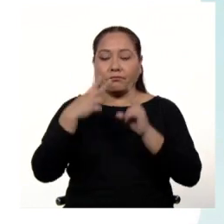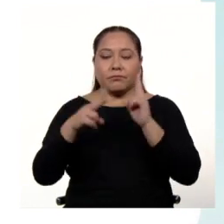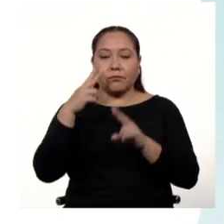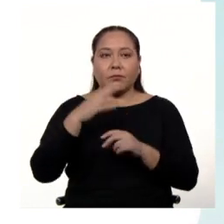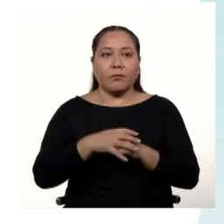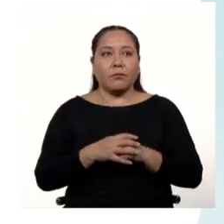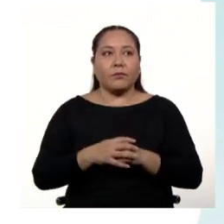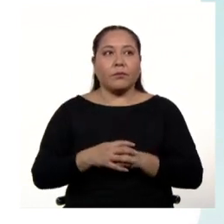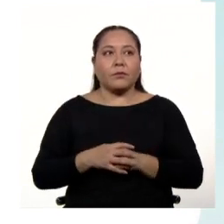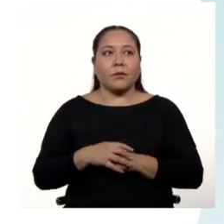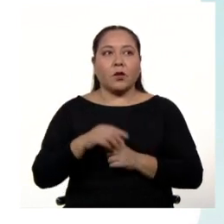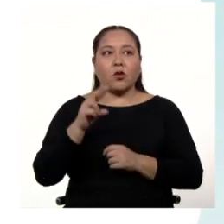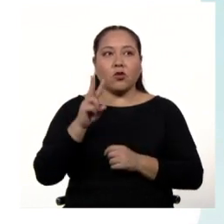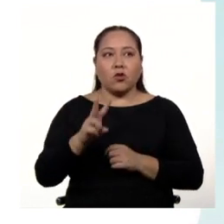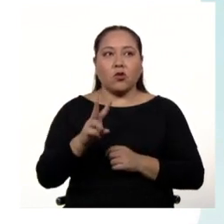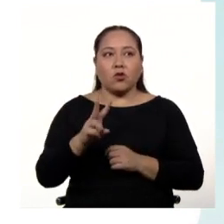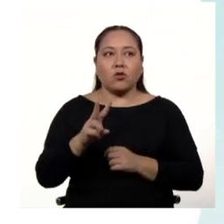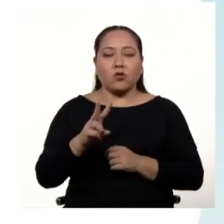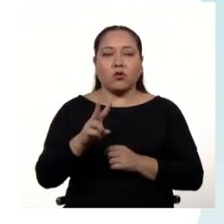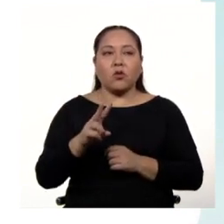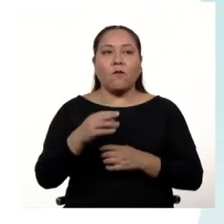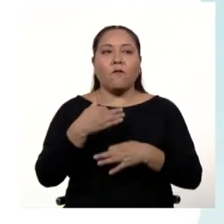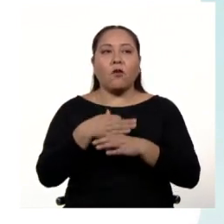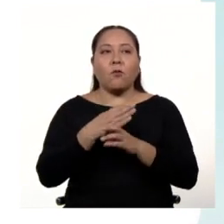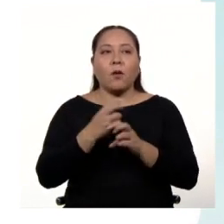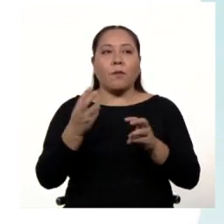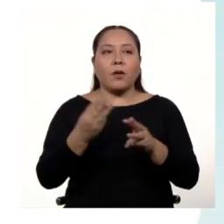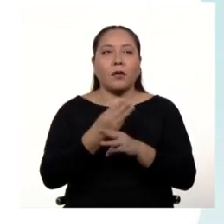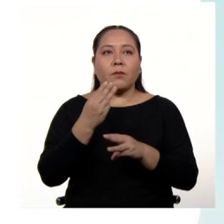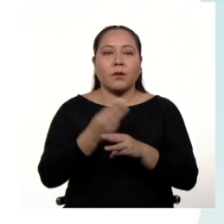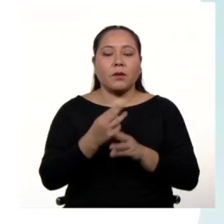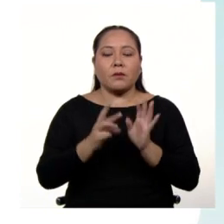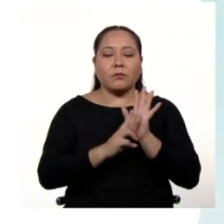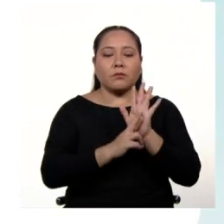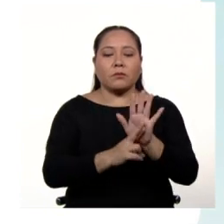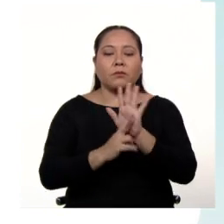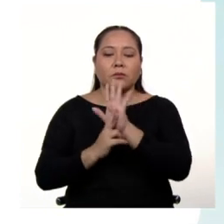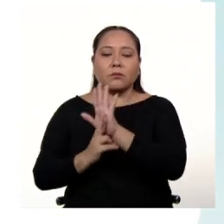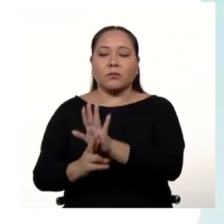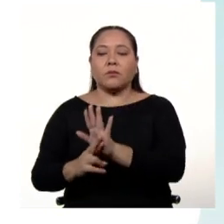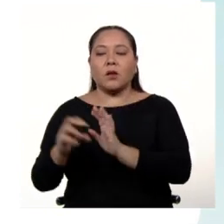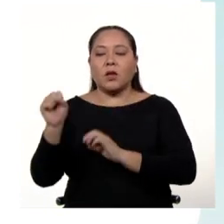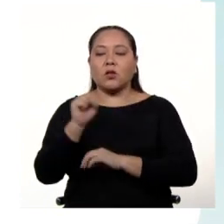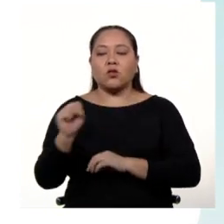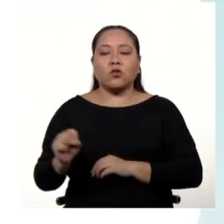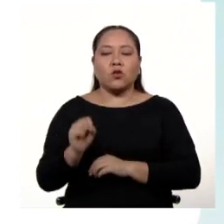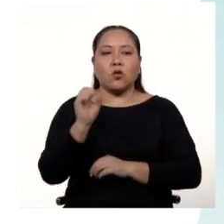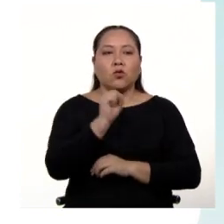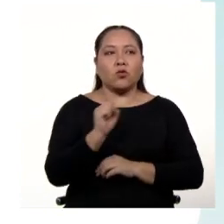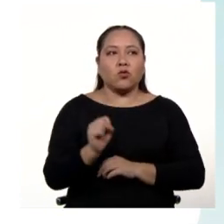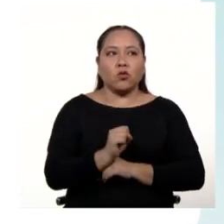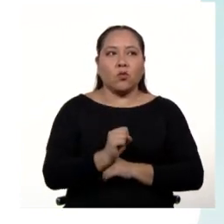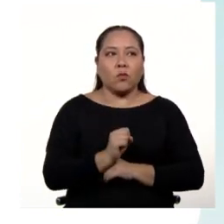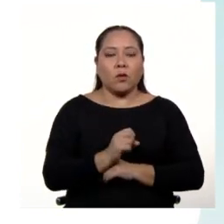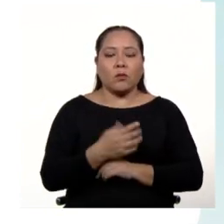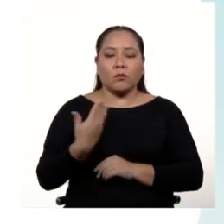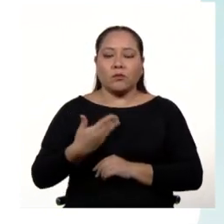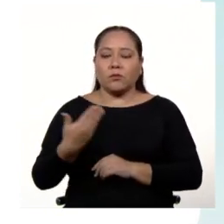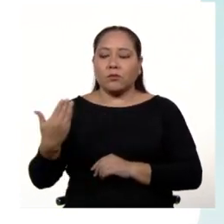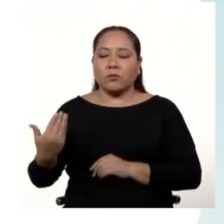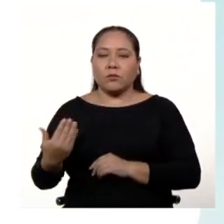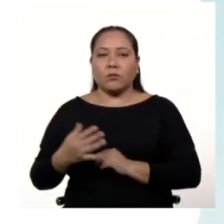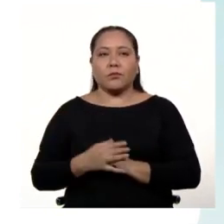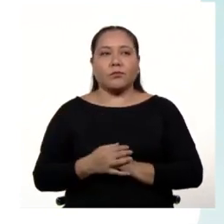Observamos que tenemos dos expresiones matemáticas que nos representan la suma de los n términos de una